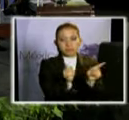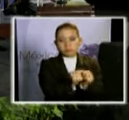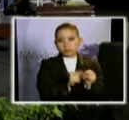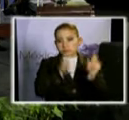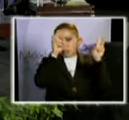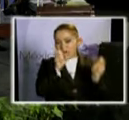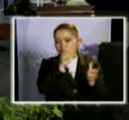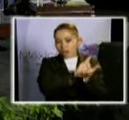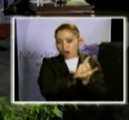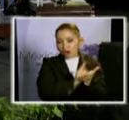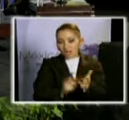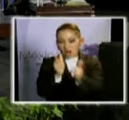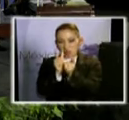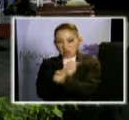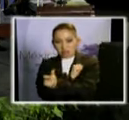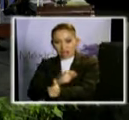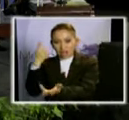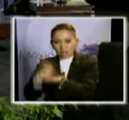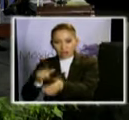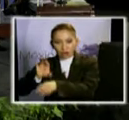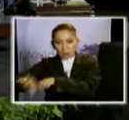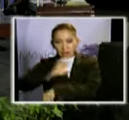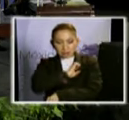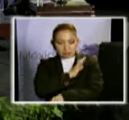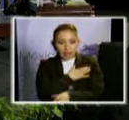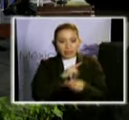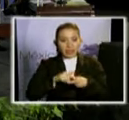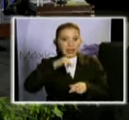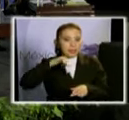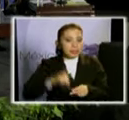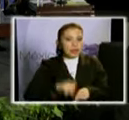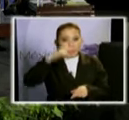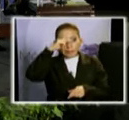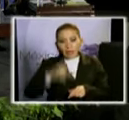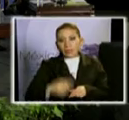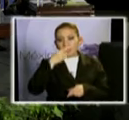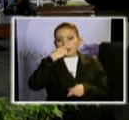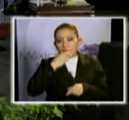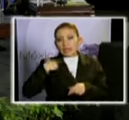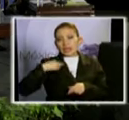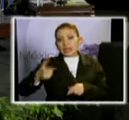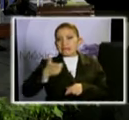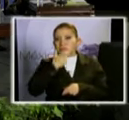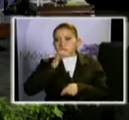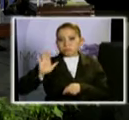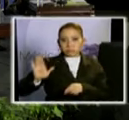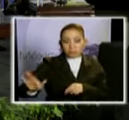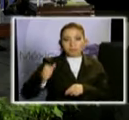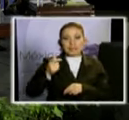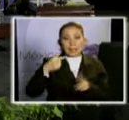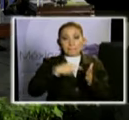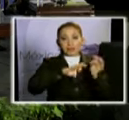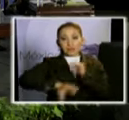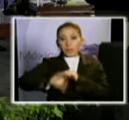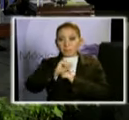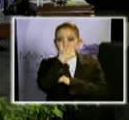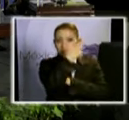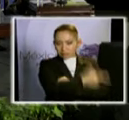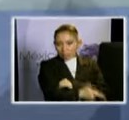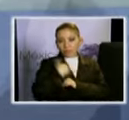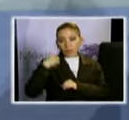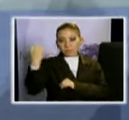relacionados con las drogas y el crimen organizado en Colombia, España, Italia, México, Nigeria y el Reino Unido. Y en